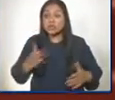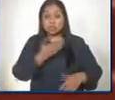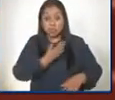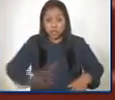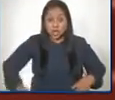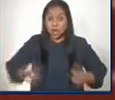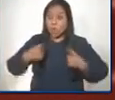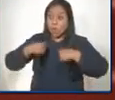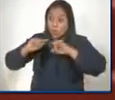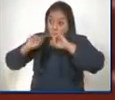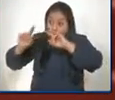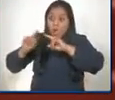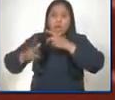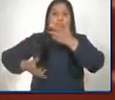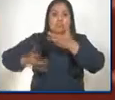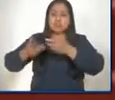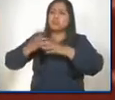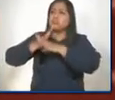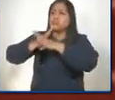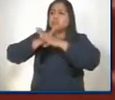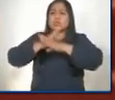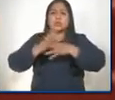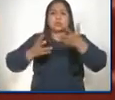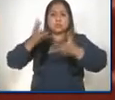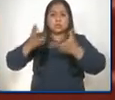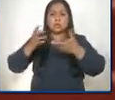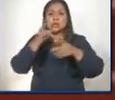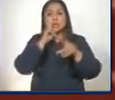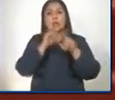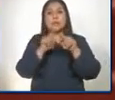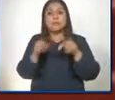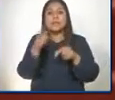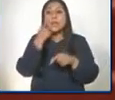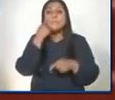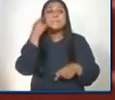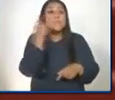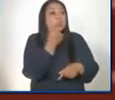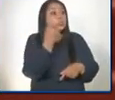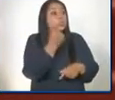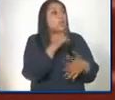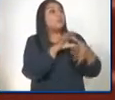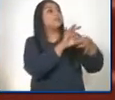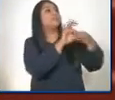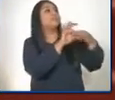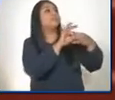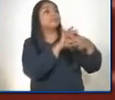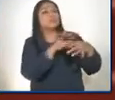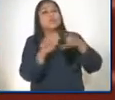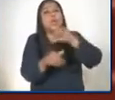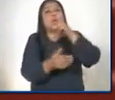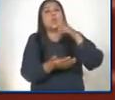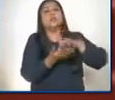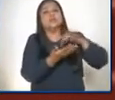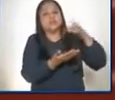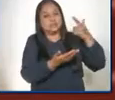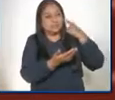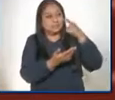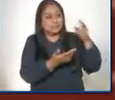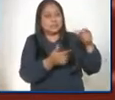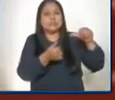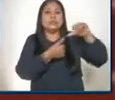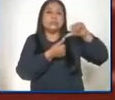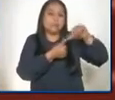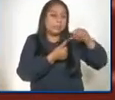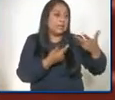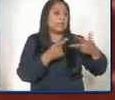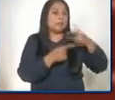y tiene Guatemala para poder atender esos fuegos, sino también de buscar la cooperación y solidaridad de nuestros hermanos